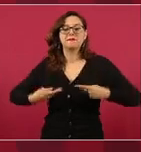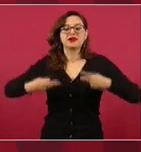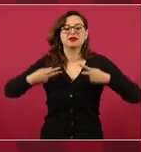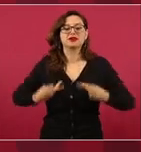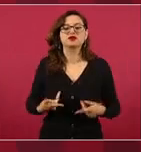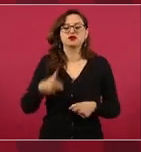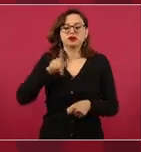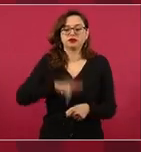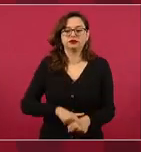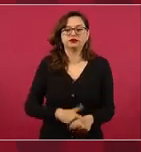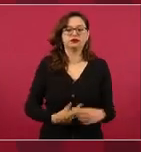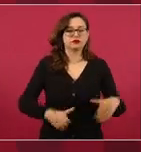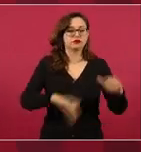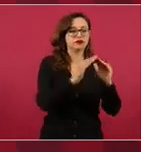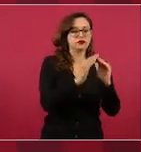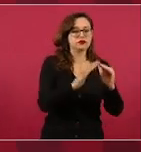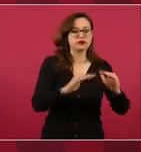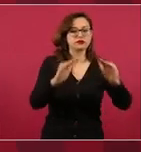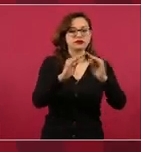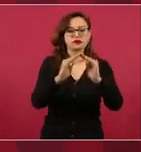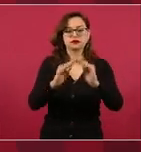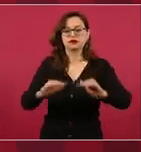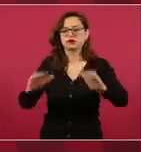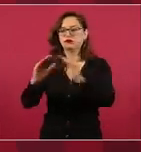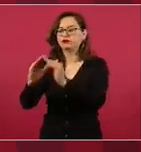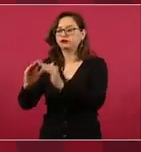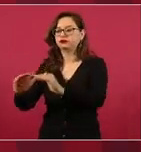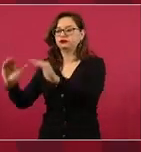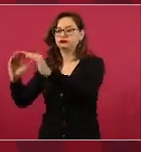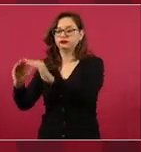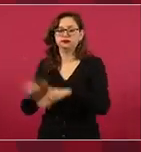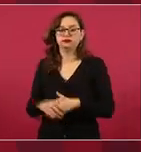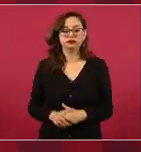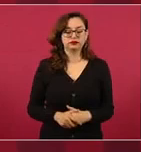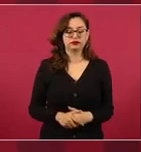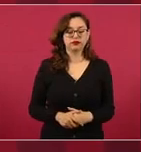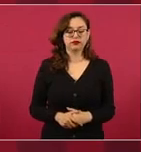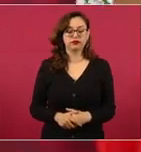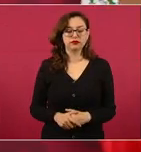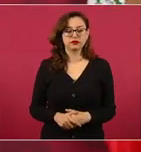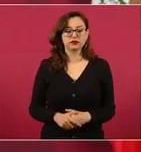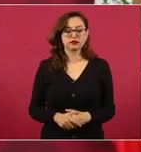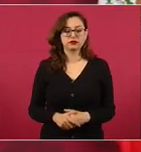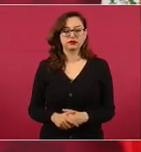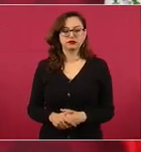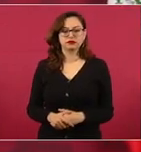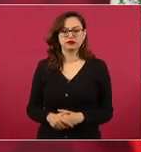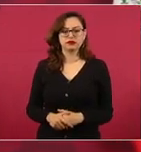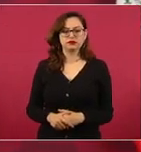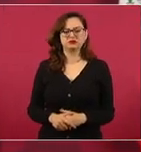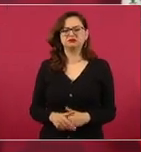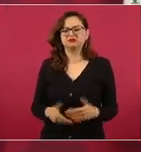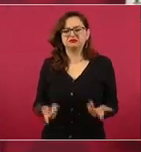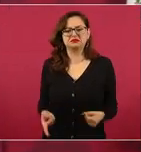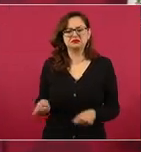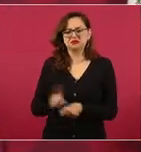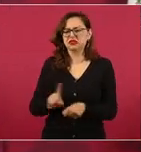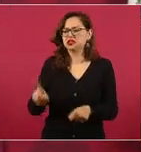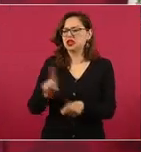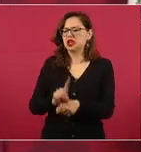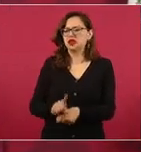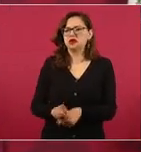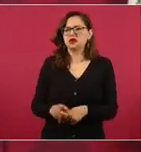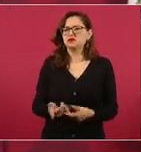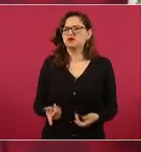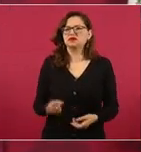y a la otra casa, y a la otra casa. Y me acuerdo que les decía yo, 150, 200 casas diarias.